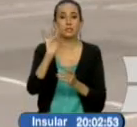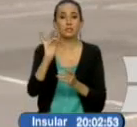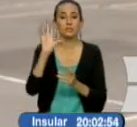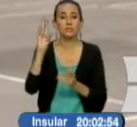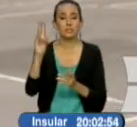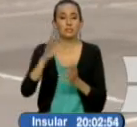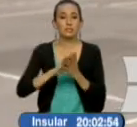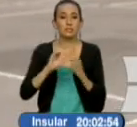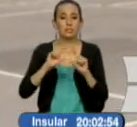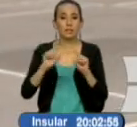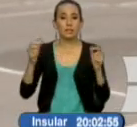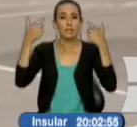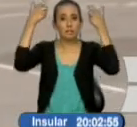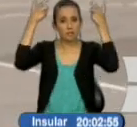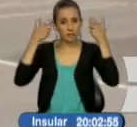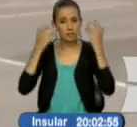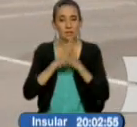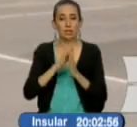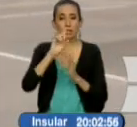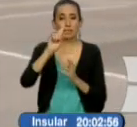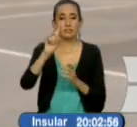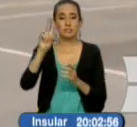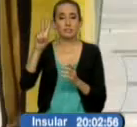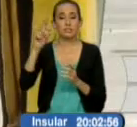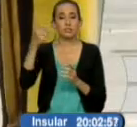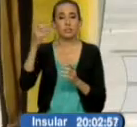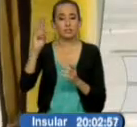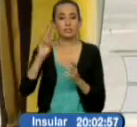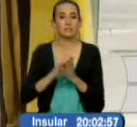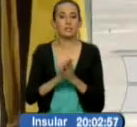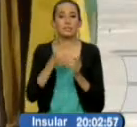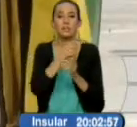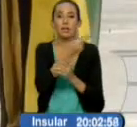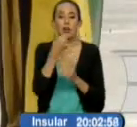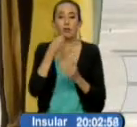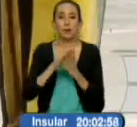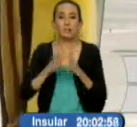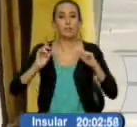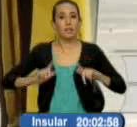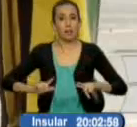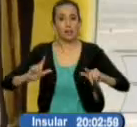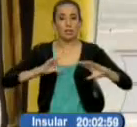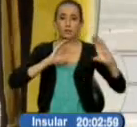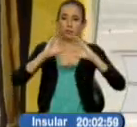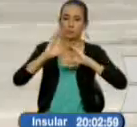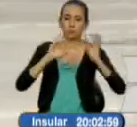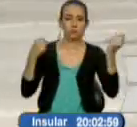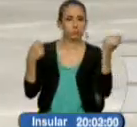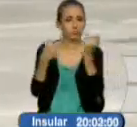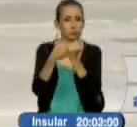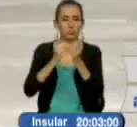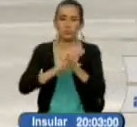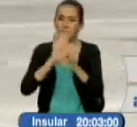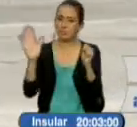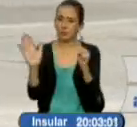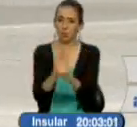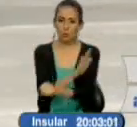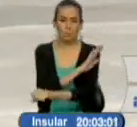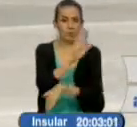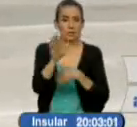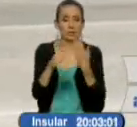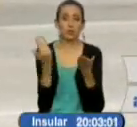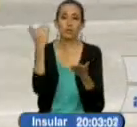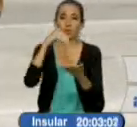armas y servicio de la promoción 117 Juan Montalvo. Durante su discurso, el jefe de Estado mostró su completo respaldo a las Fuerzas Armadas y reiteró